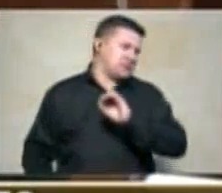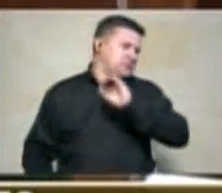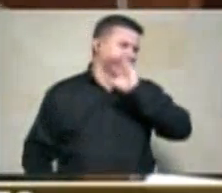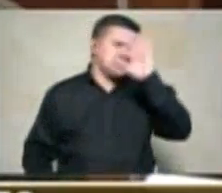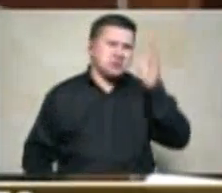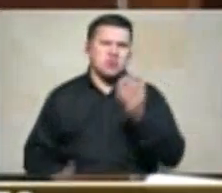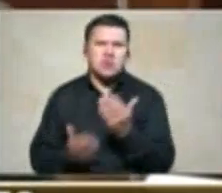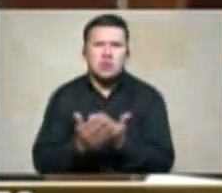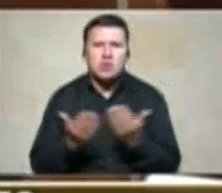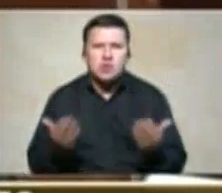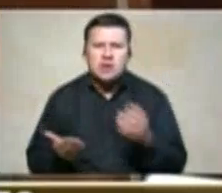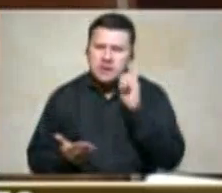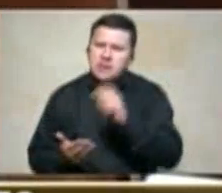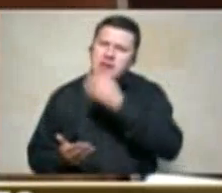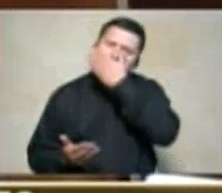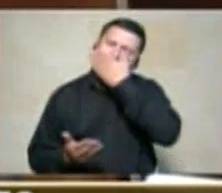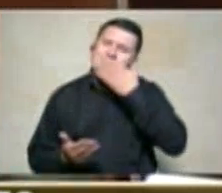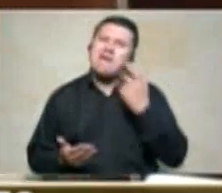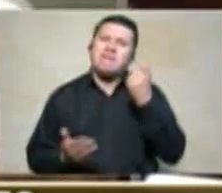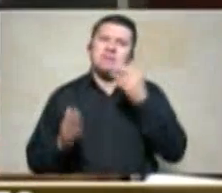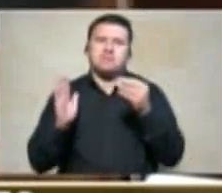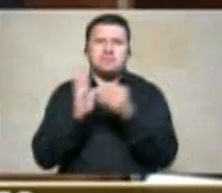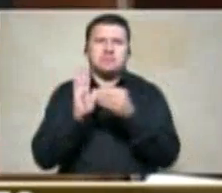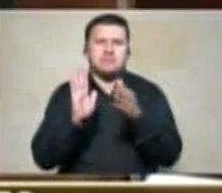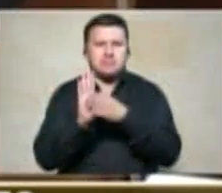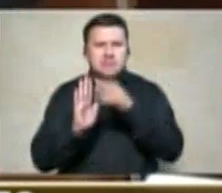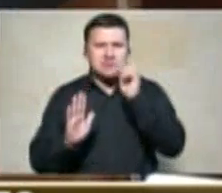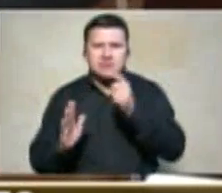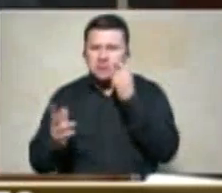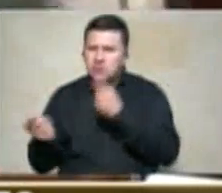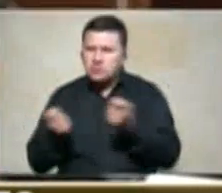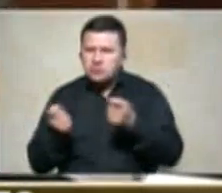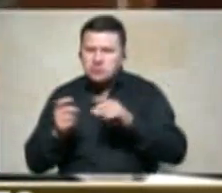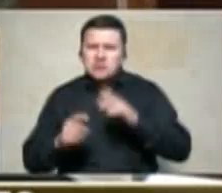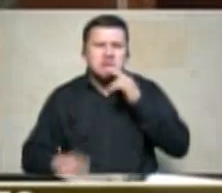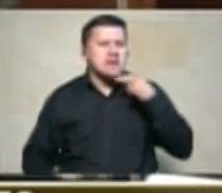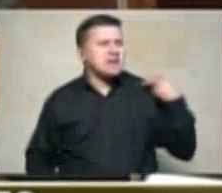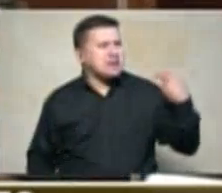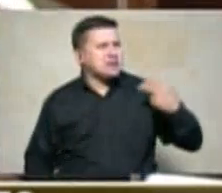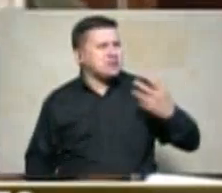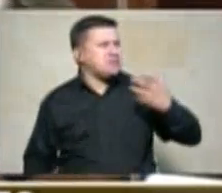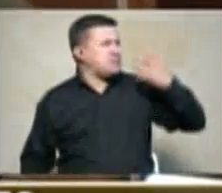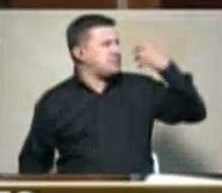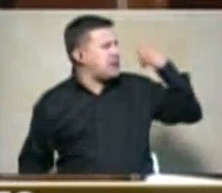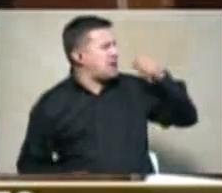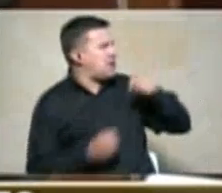si vemos el contexto histórico y vemos hacia dónde vamos, vamos a ir a un estado